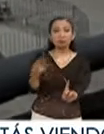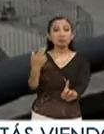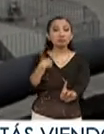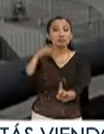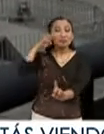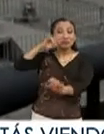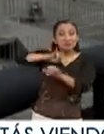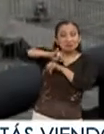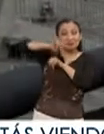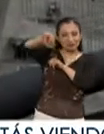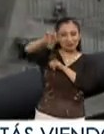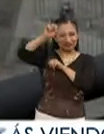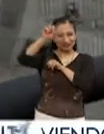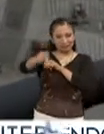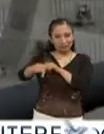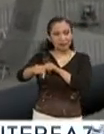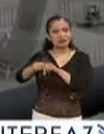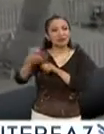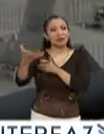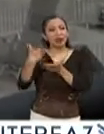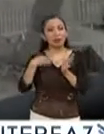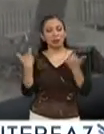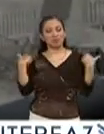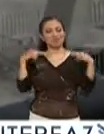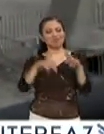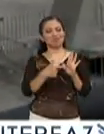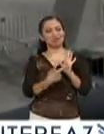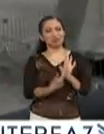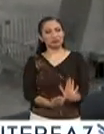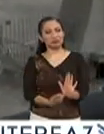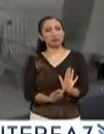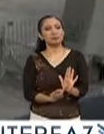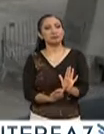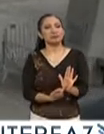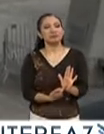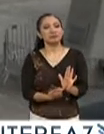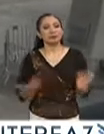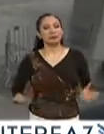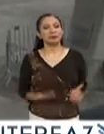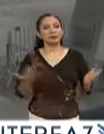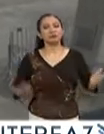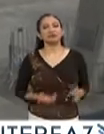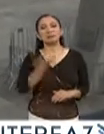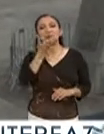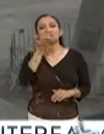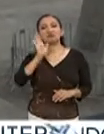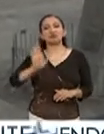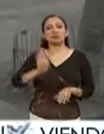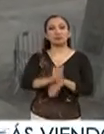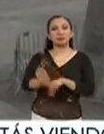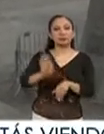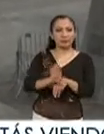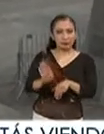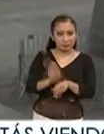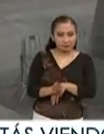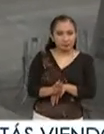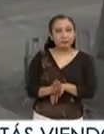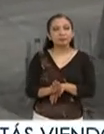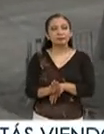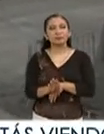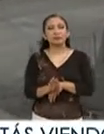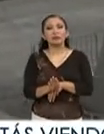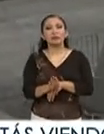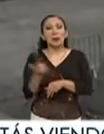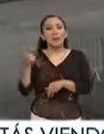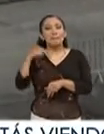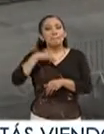estamos viendo allá al fondo precisamente es una representación bailables tradicionales brasileños, donde